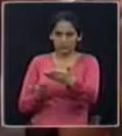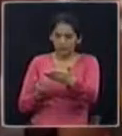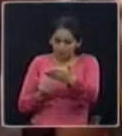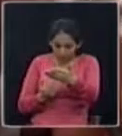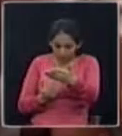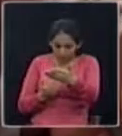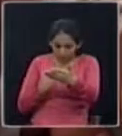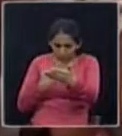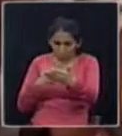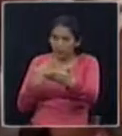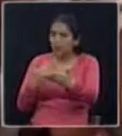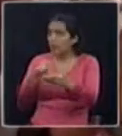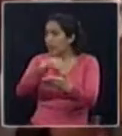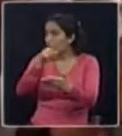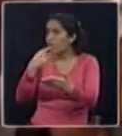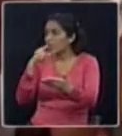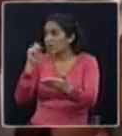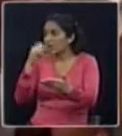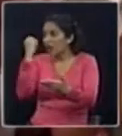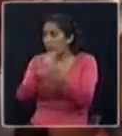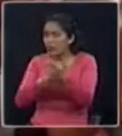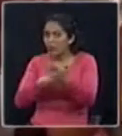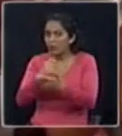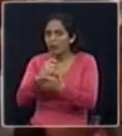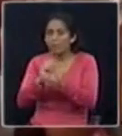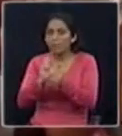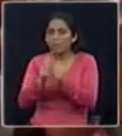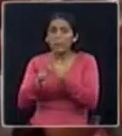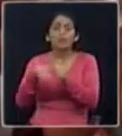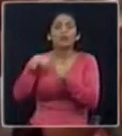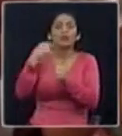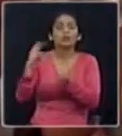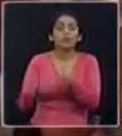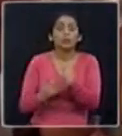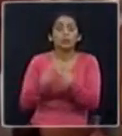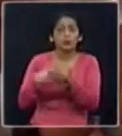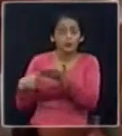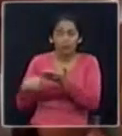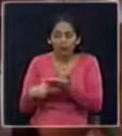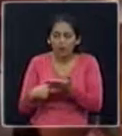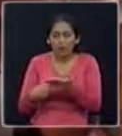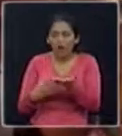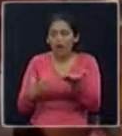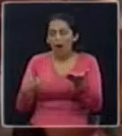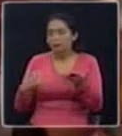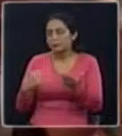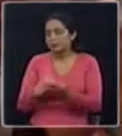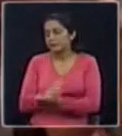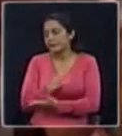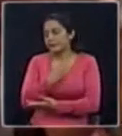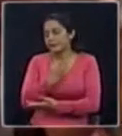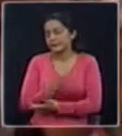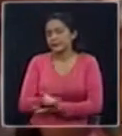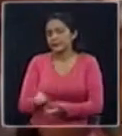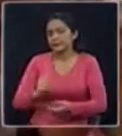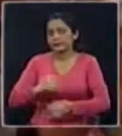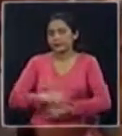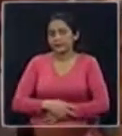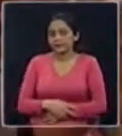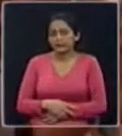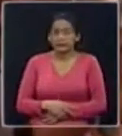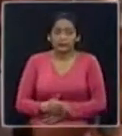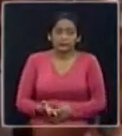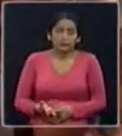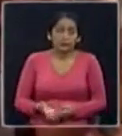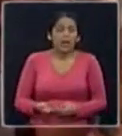al segundo debate, resulta que esa famosa transitoria da lugar a que